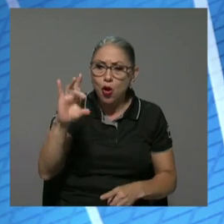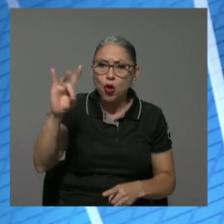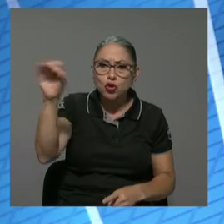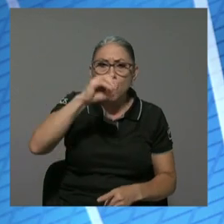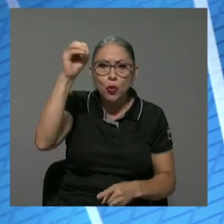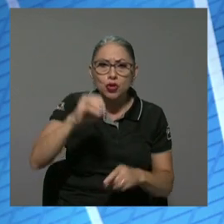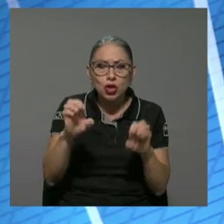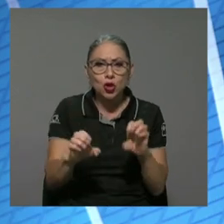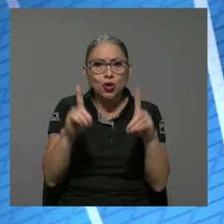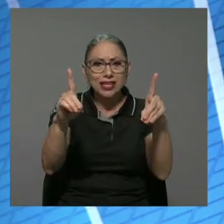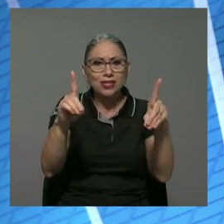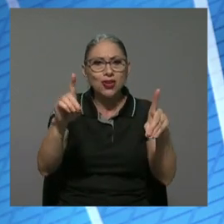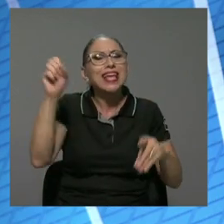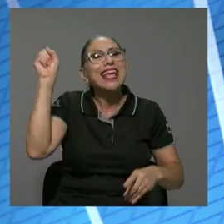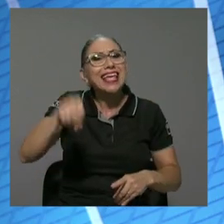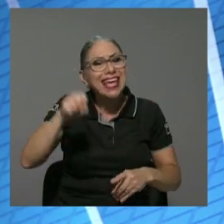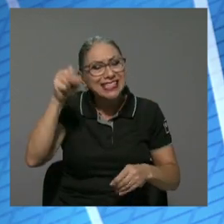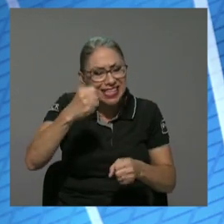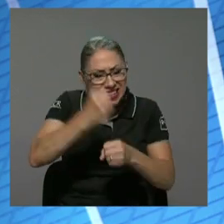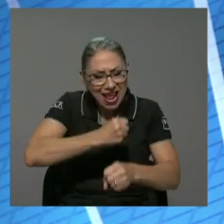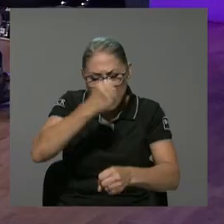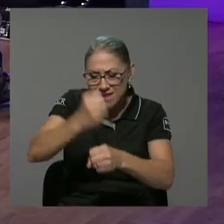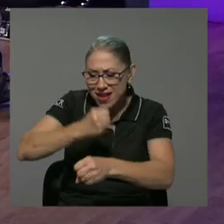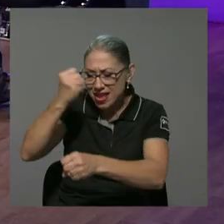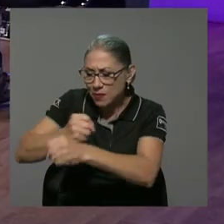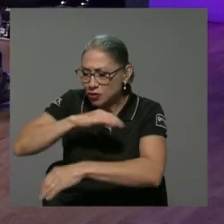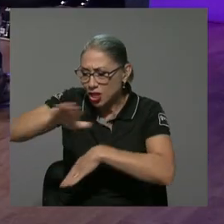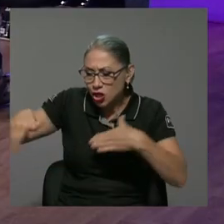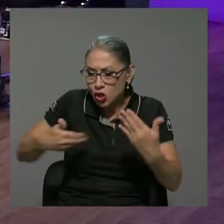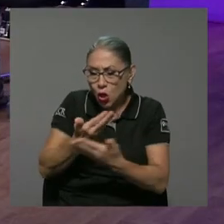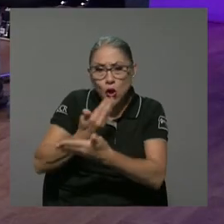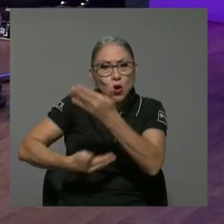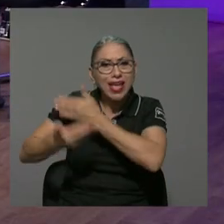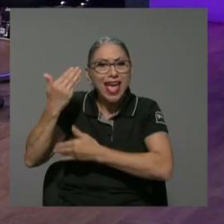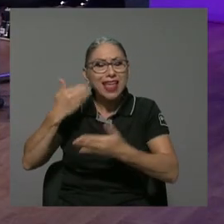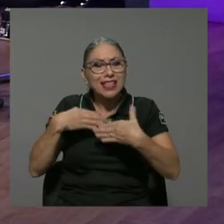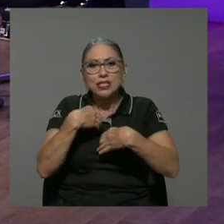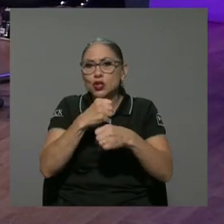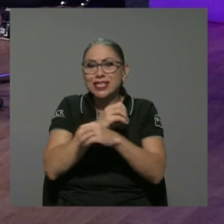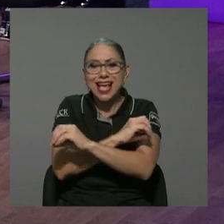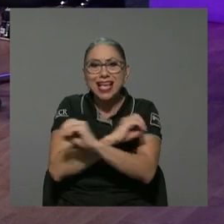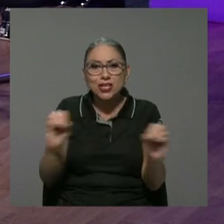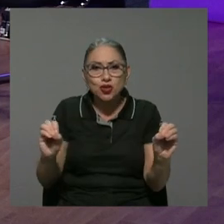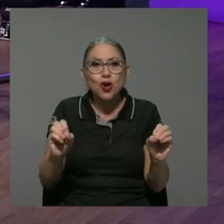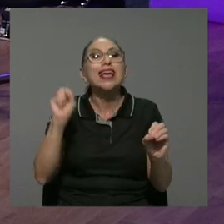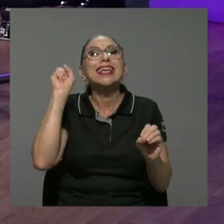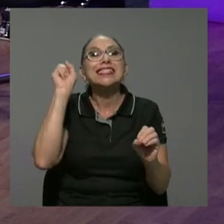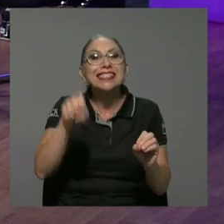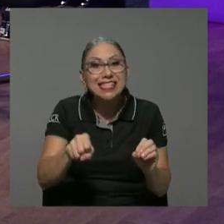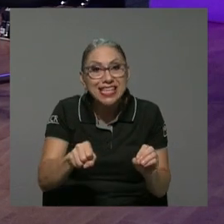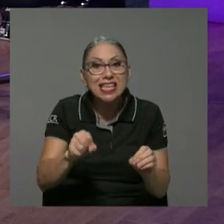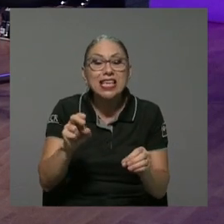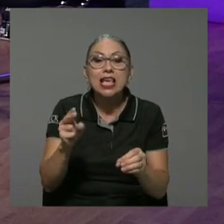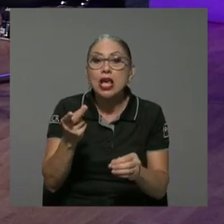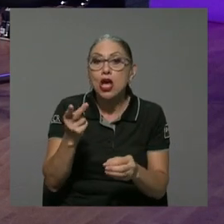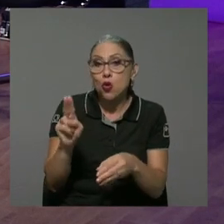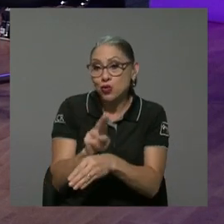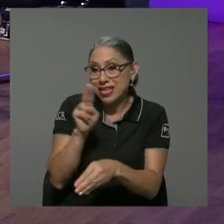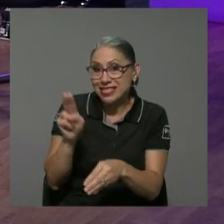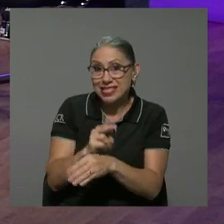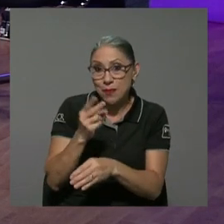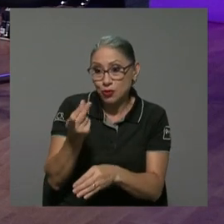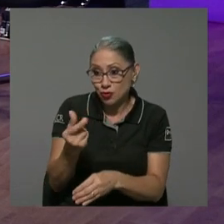en todo lo que hemos perdido, que sí invirtamos en adaptación psicosocial, porque no es solo académico. Es